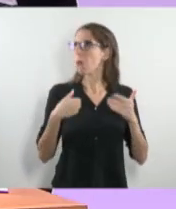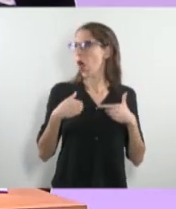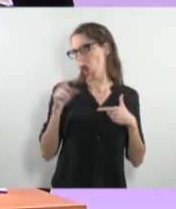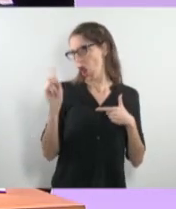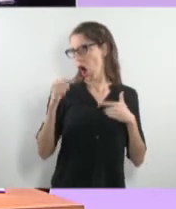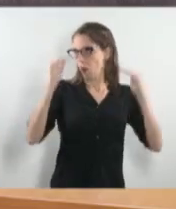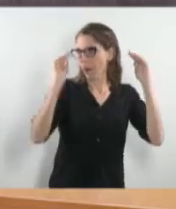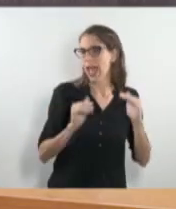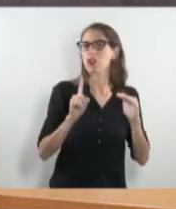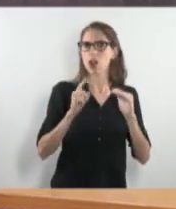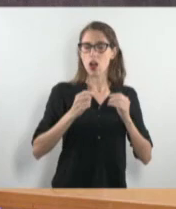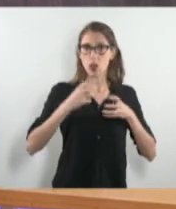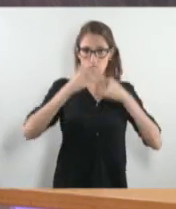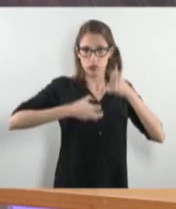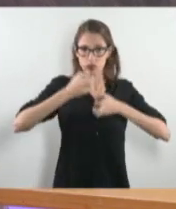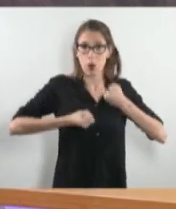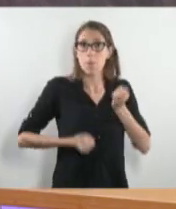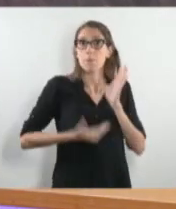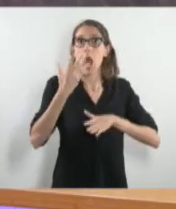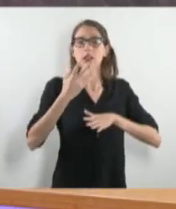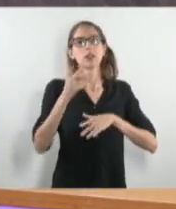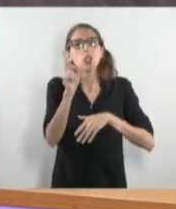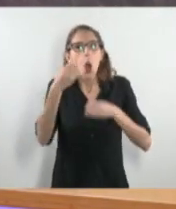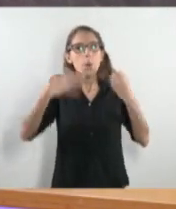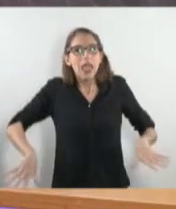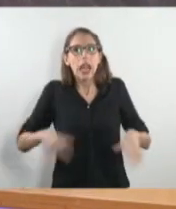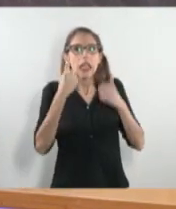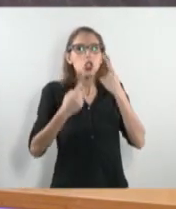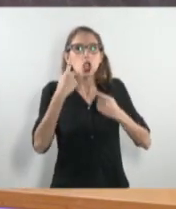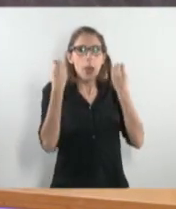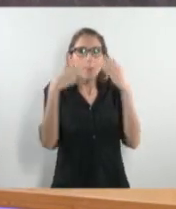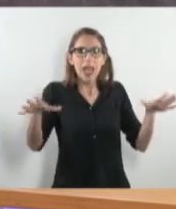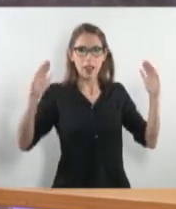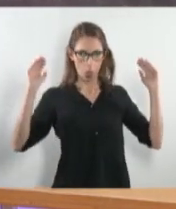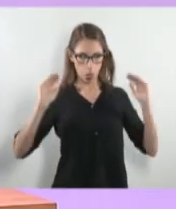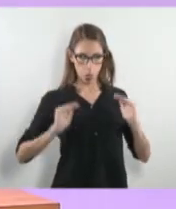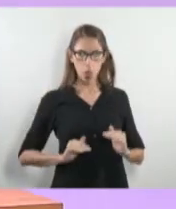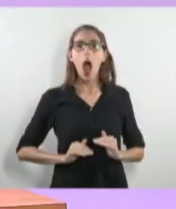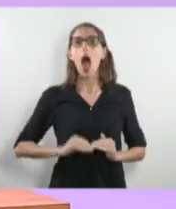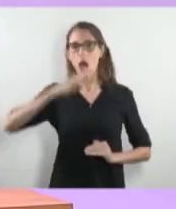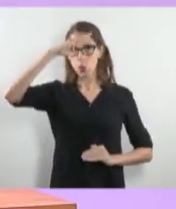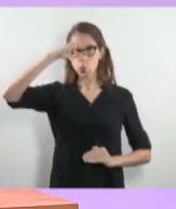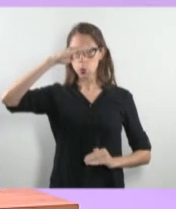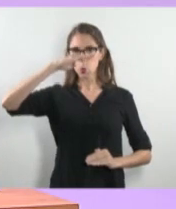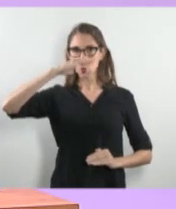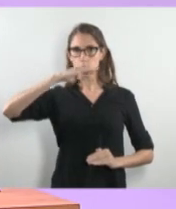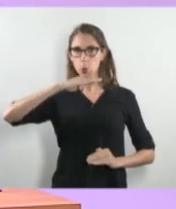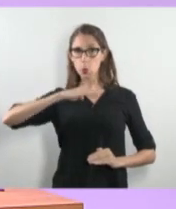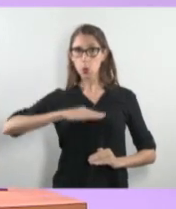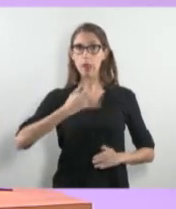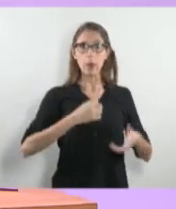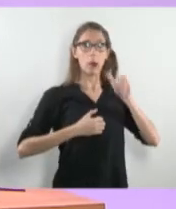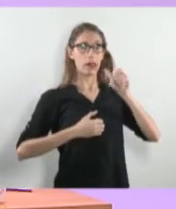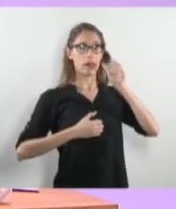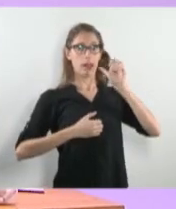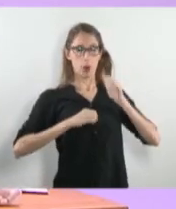más agua. No, claro, ahí la estás perdiendo. Qué mal, ahí la estás perdiendo. Me voy bajando. Trata de tener una botellita cerca, digamos. Sí, trata